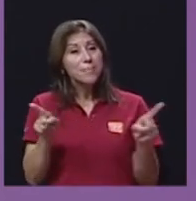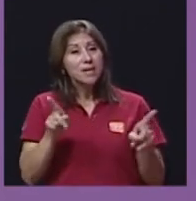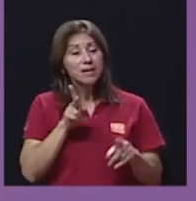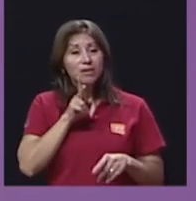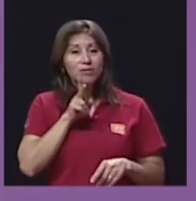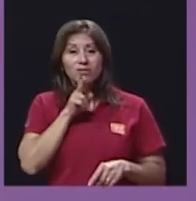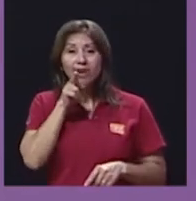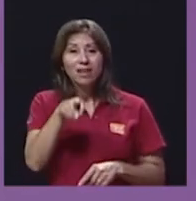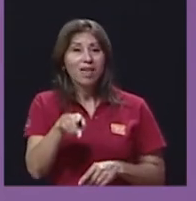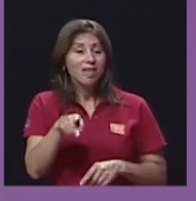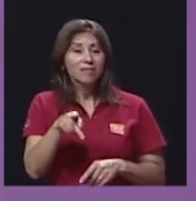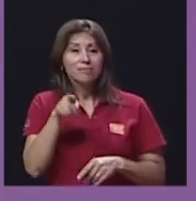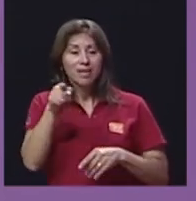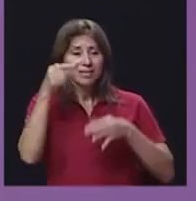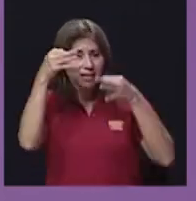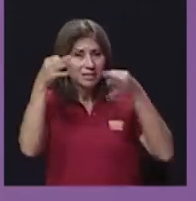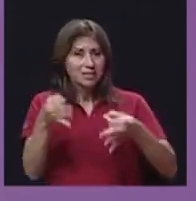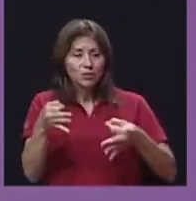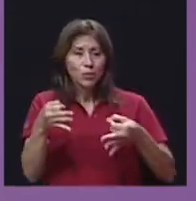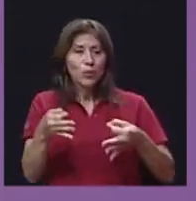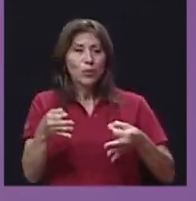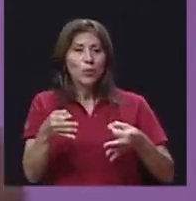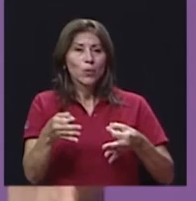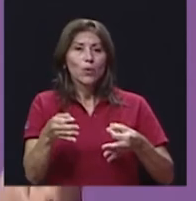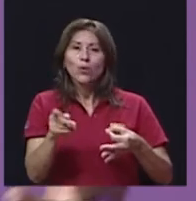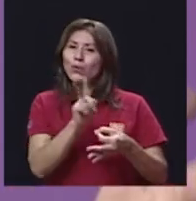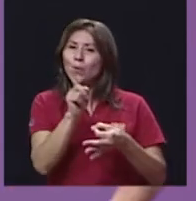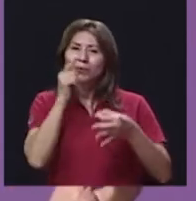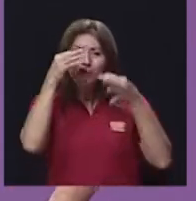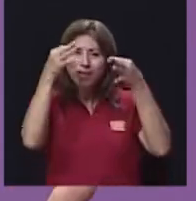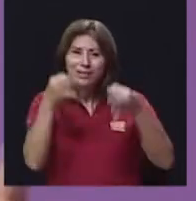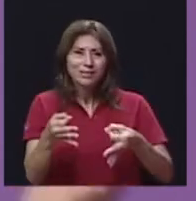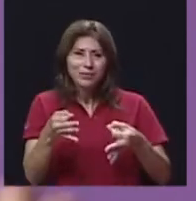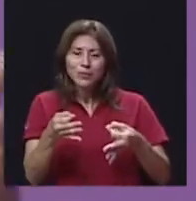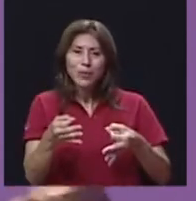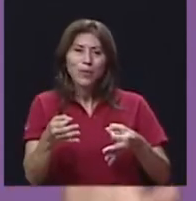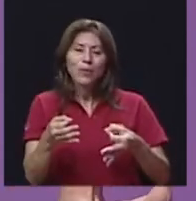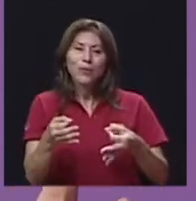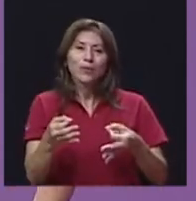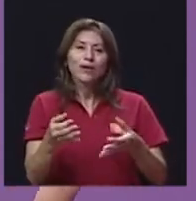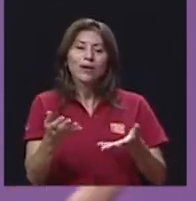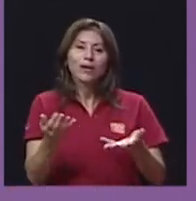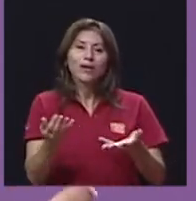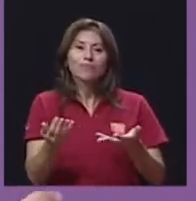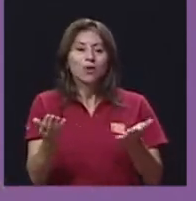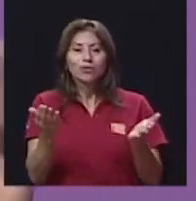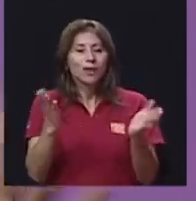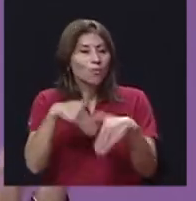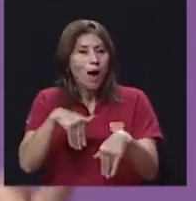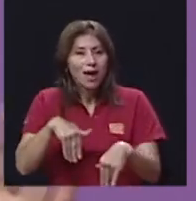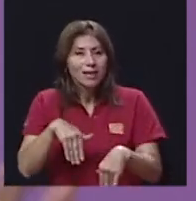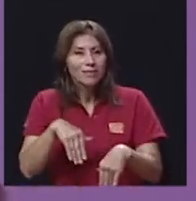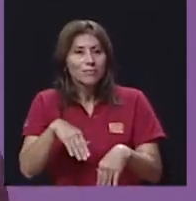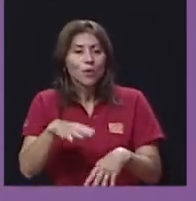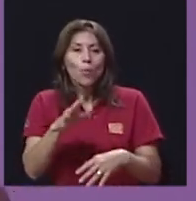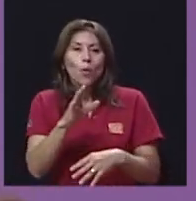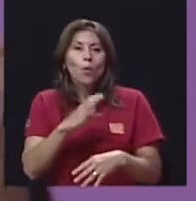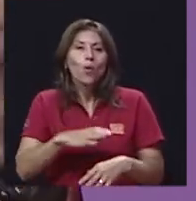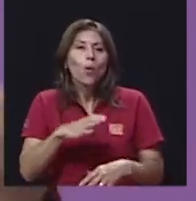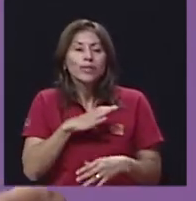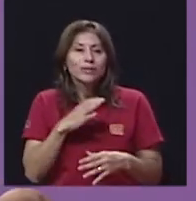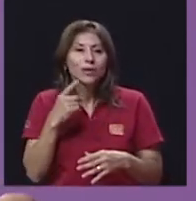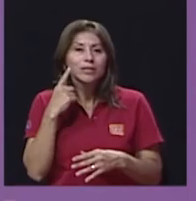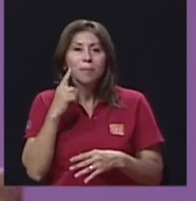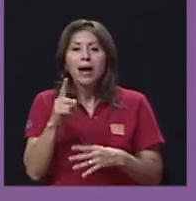realidad no es una decisión que se toma y de verdad no están las condiciones para optar de las condiciones fuera si te